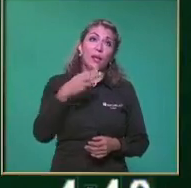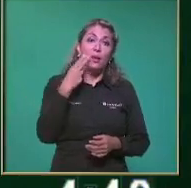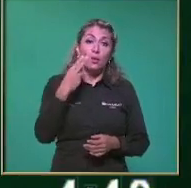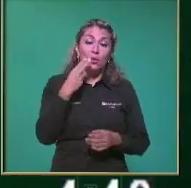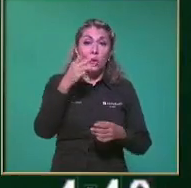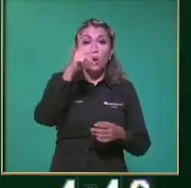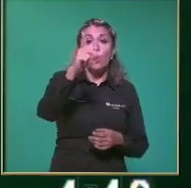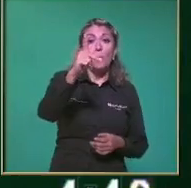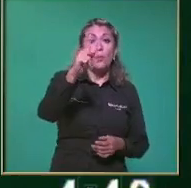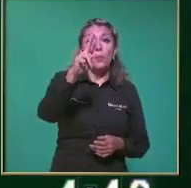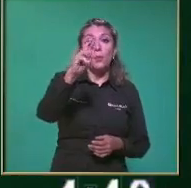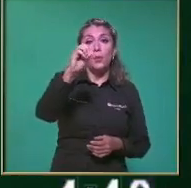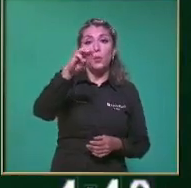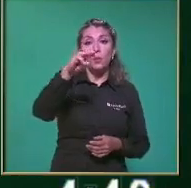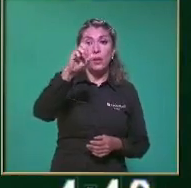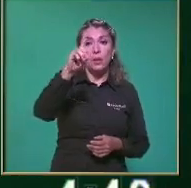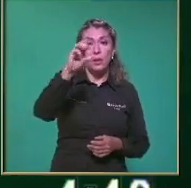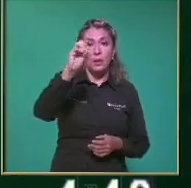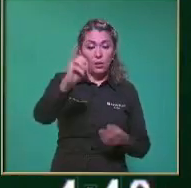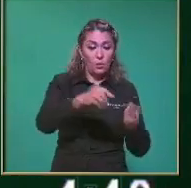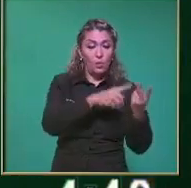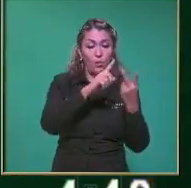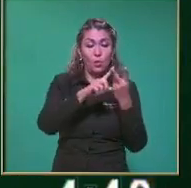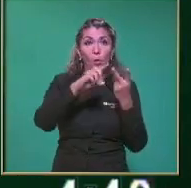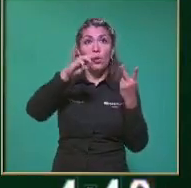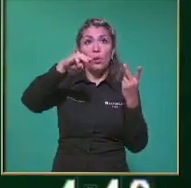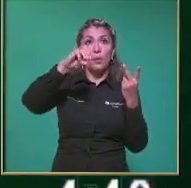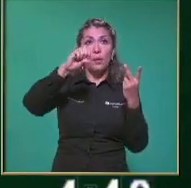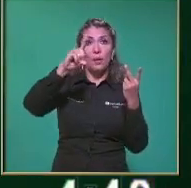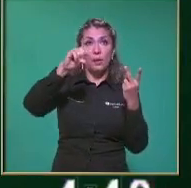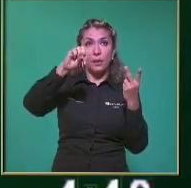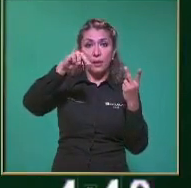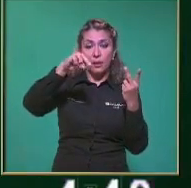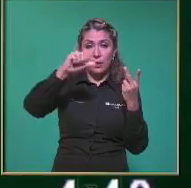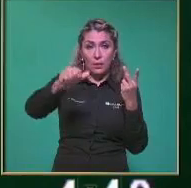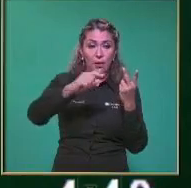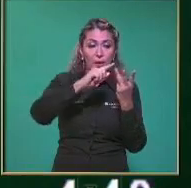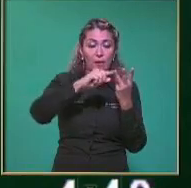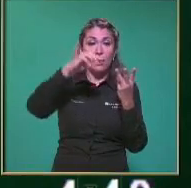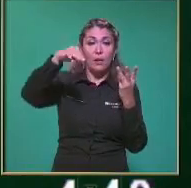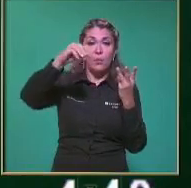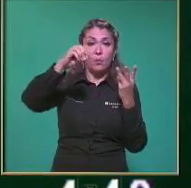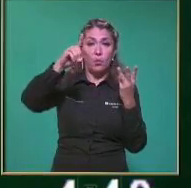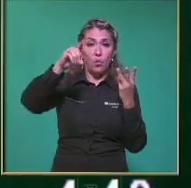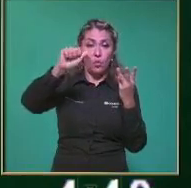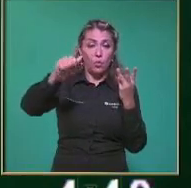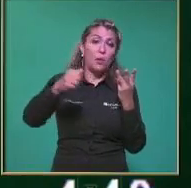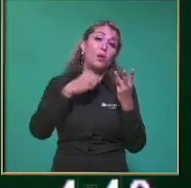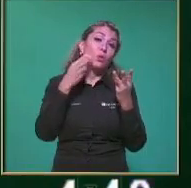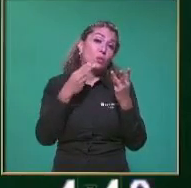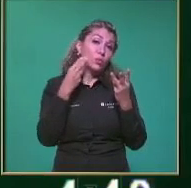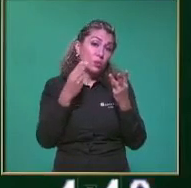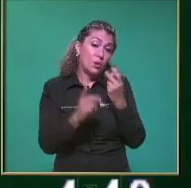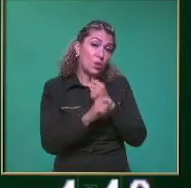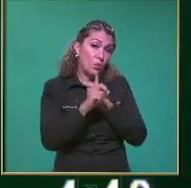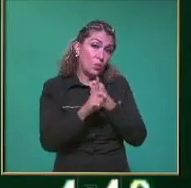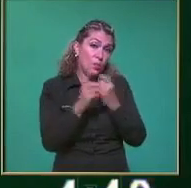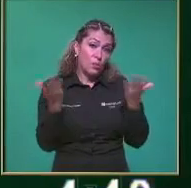y la moda, que en la resolución de problemas. ¿Cuál será el énfasis? Pues analizar la conveniencia de